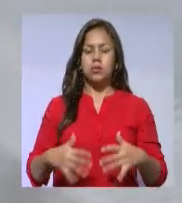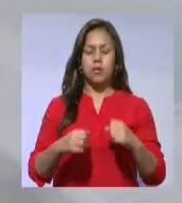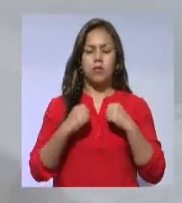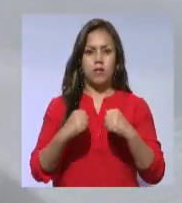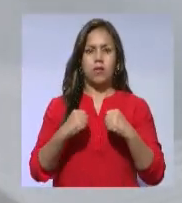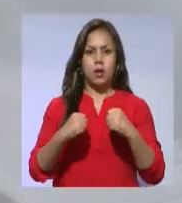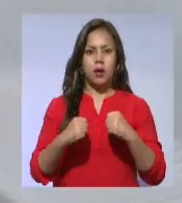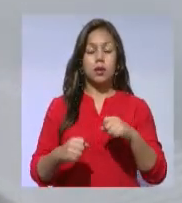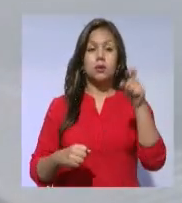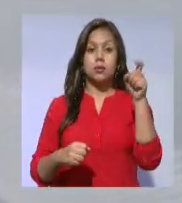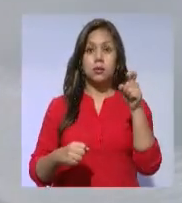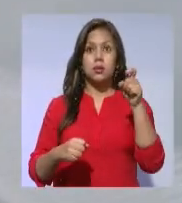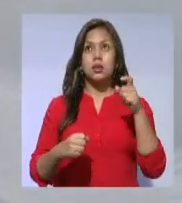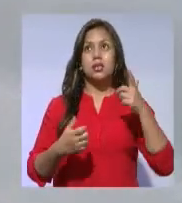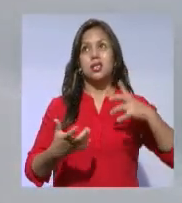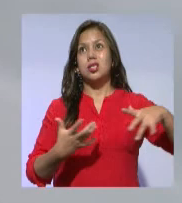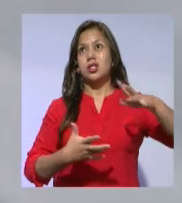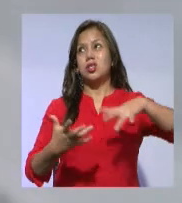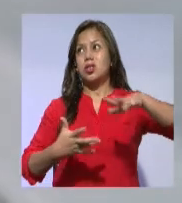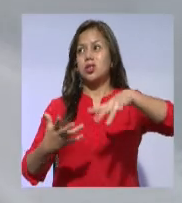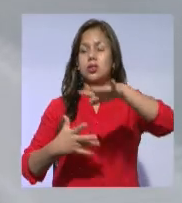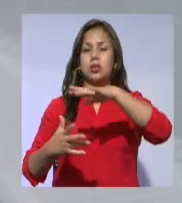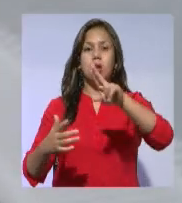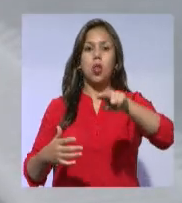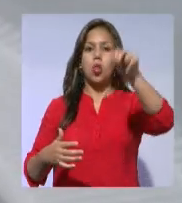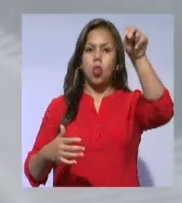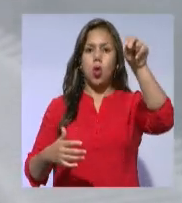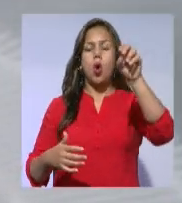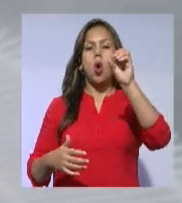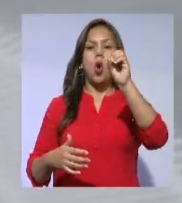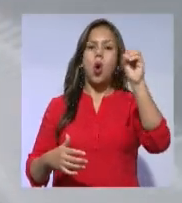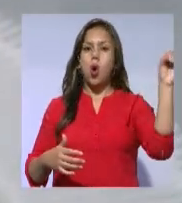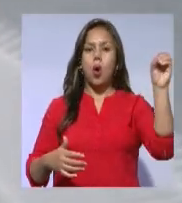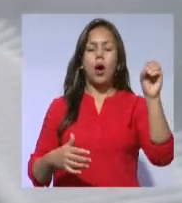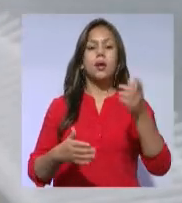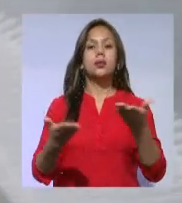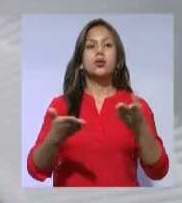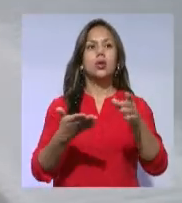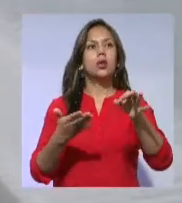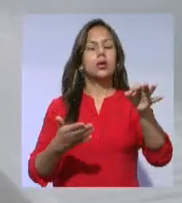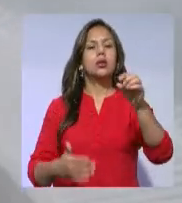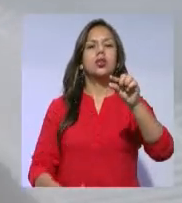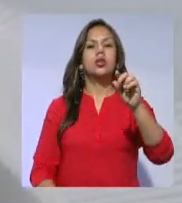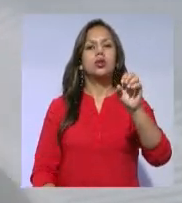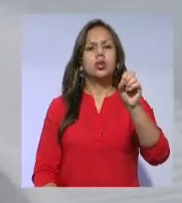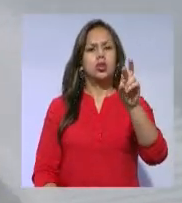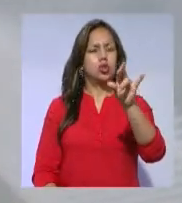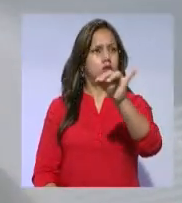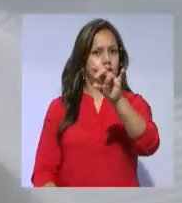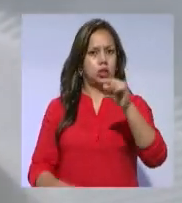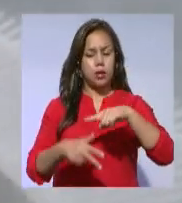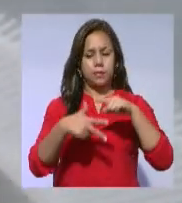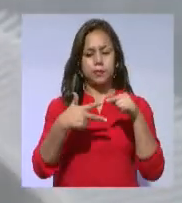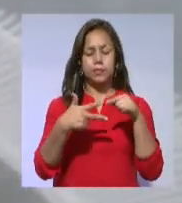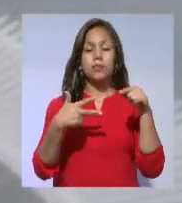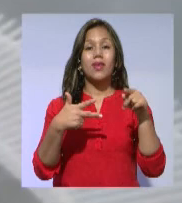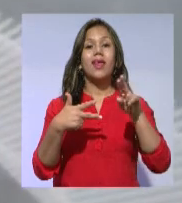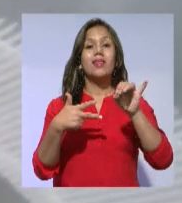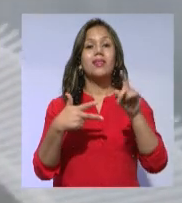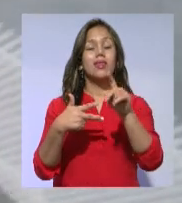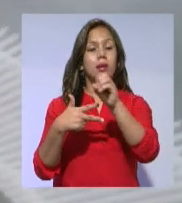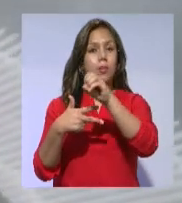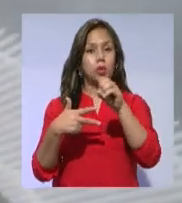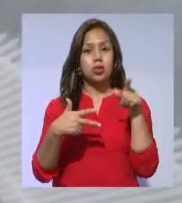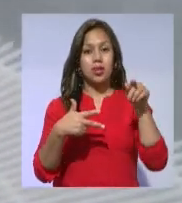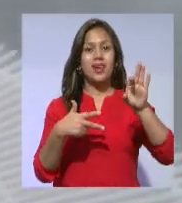mientras avanzaba por la costa noroeste del estado y hacia el sur de georgia la ciudad de neiva fort myers y las pobladas zonas de la bahía